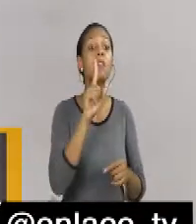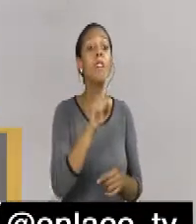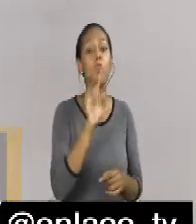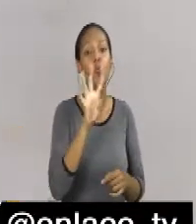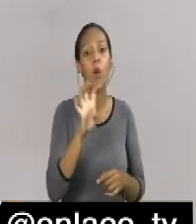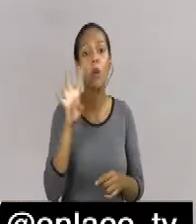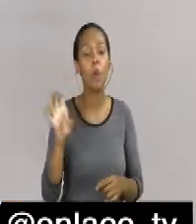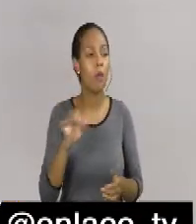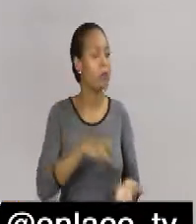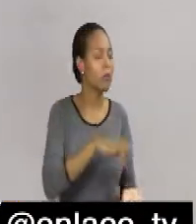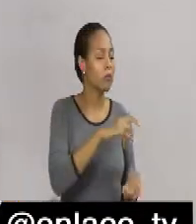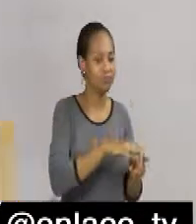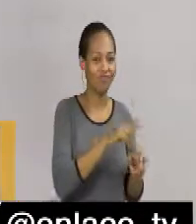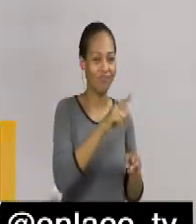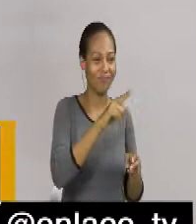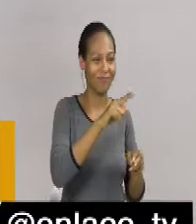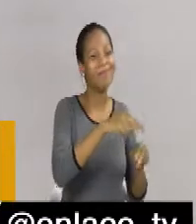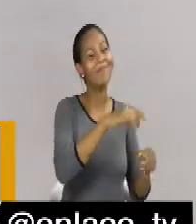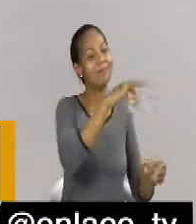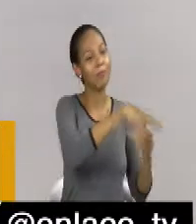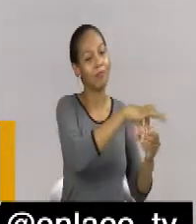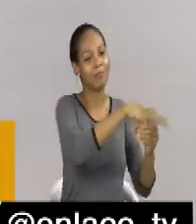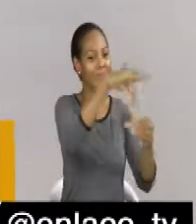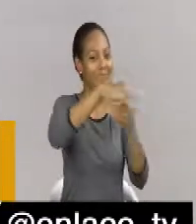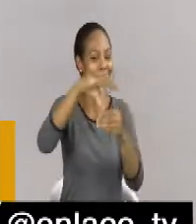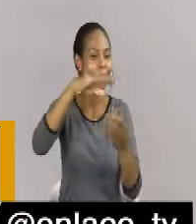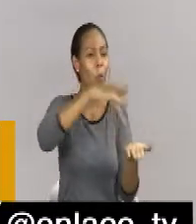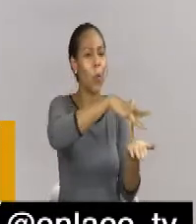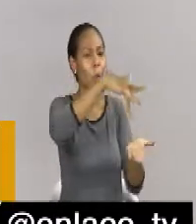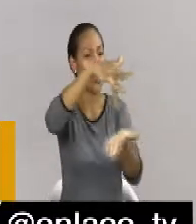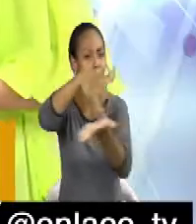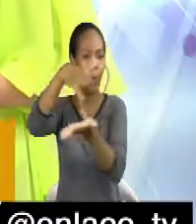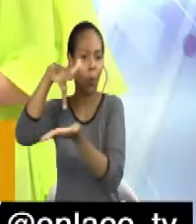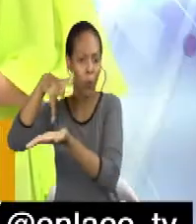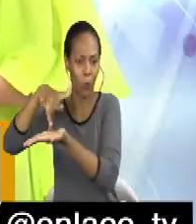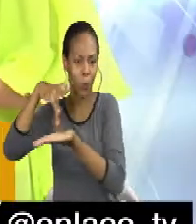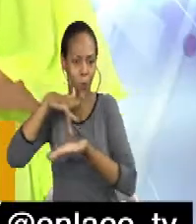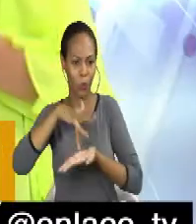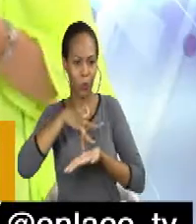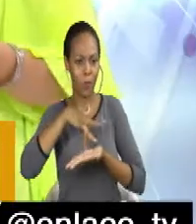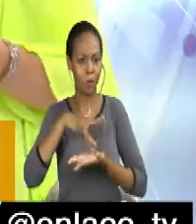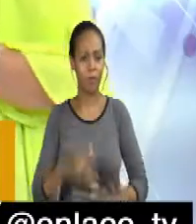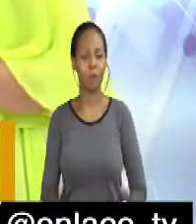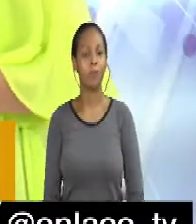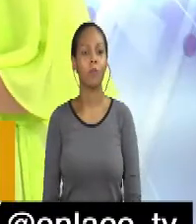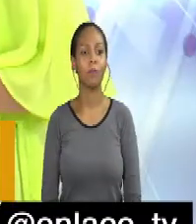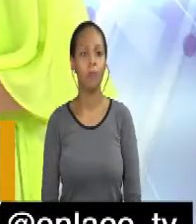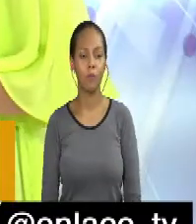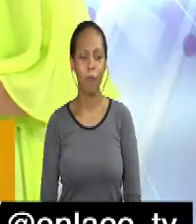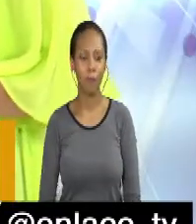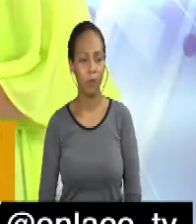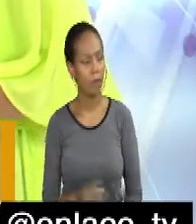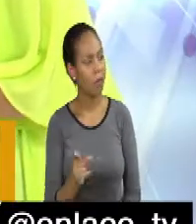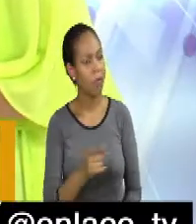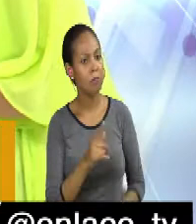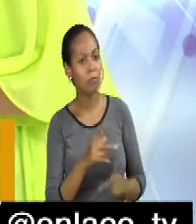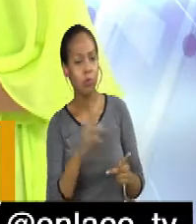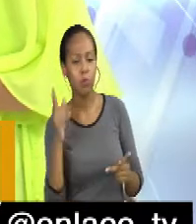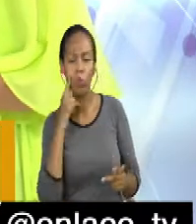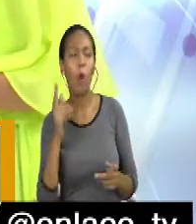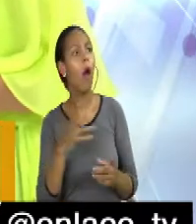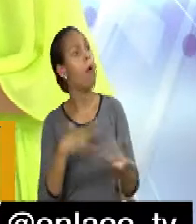puestos de votación que se van a tener dentro del municipio. ¿Cómo recibió la Administración Municipal la comunicación que hemos dado a